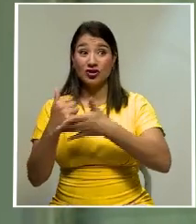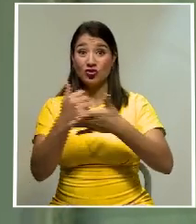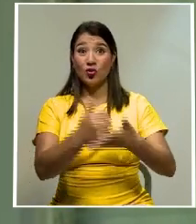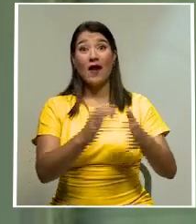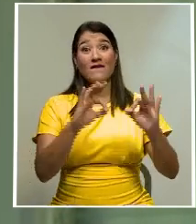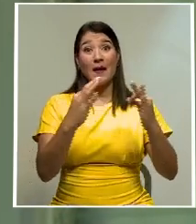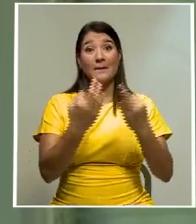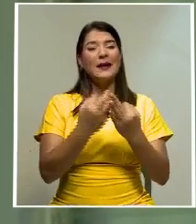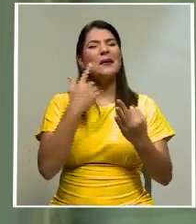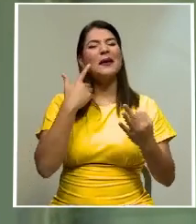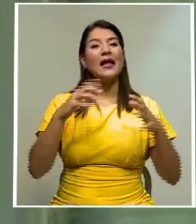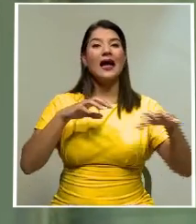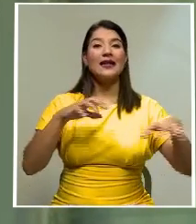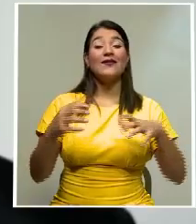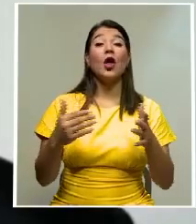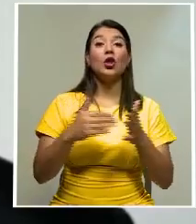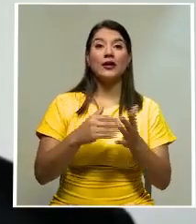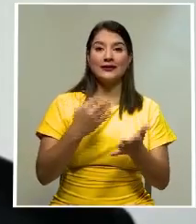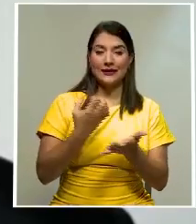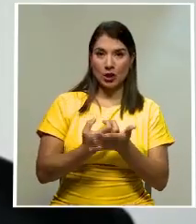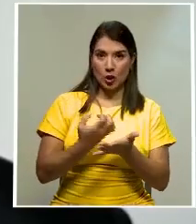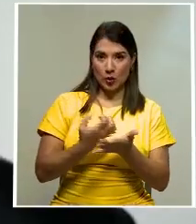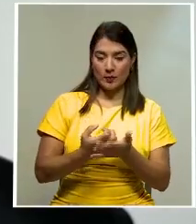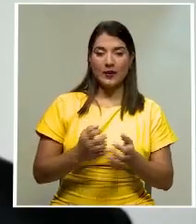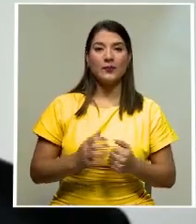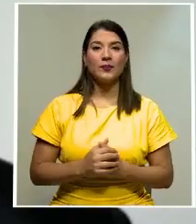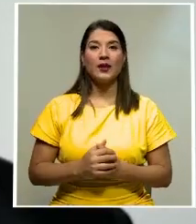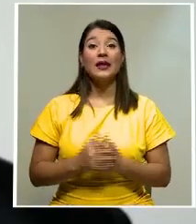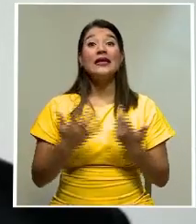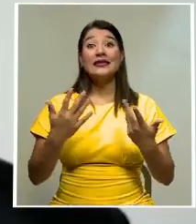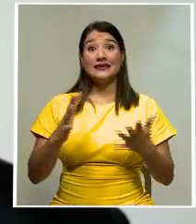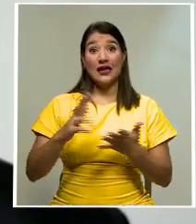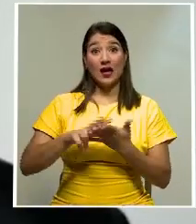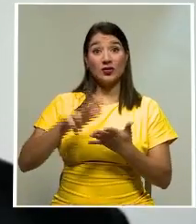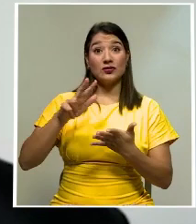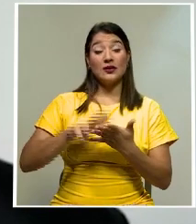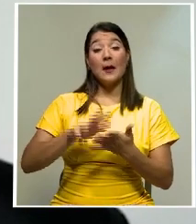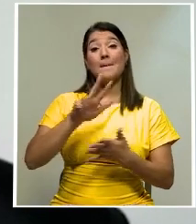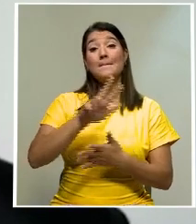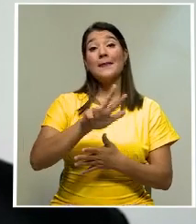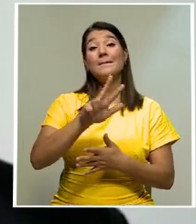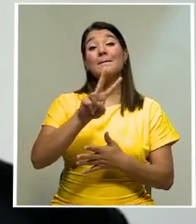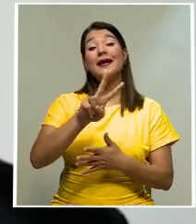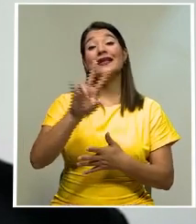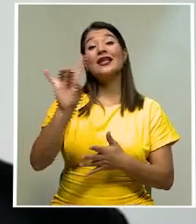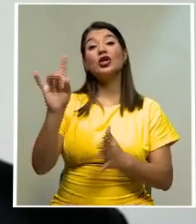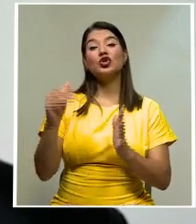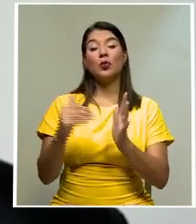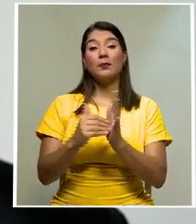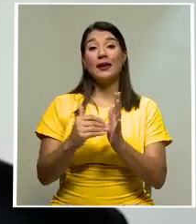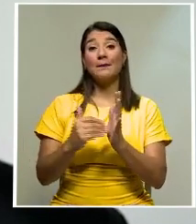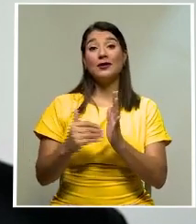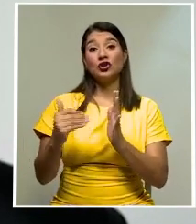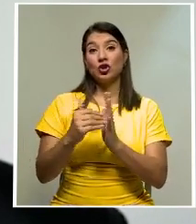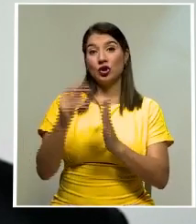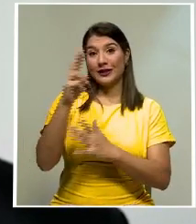la reactivación económica. Se incorpora la suma de 28,000 millones de colones al Fondo de Subsidios para la